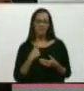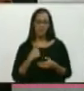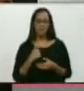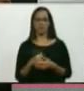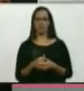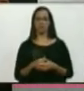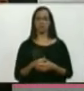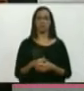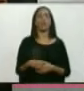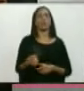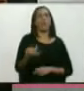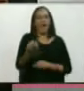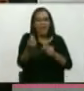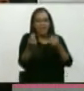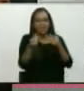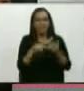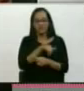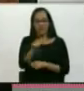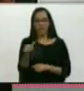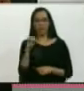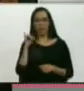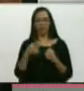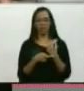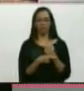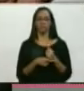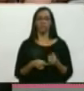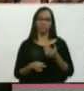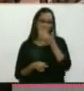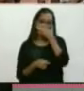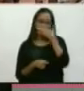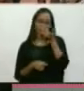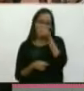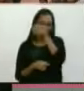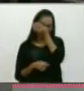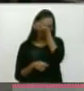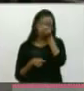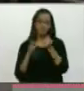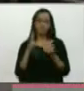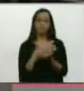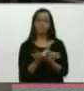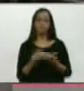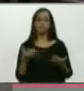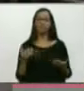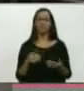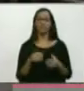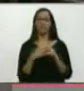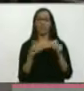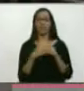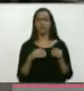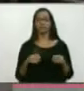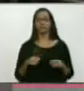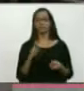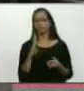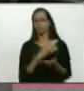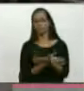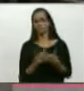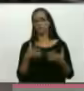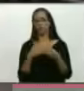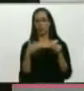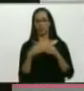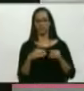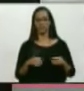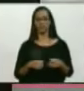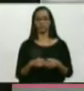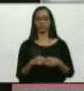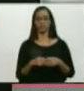Porque ¿cuánto costó la gira de Guaidó? Yo estimo 3 millones de dólares. 4 millones de dólares. Pero él pidió 20. ¿Ah? Pero